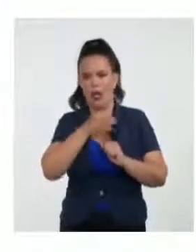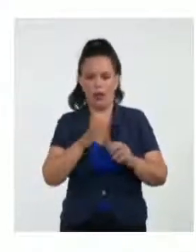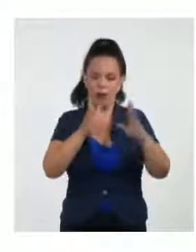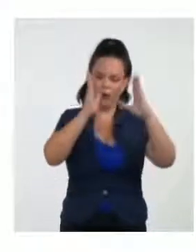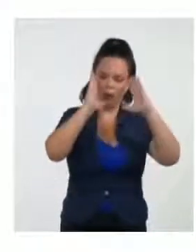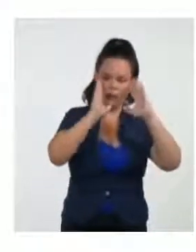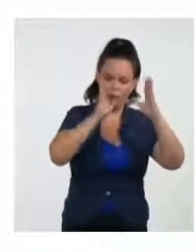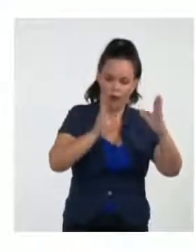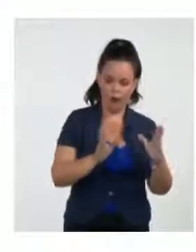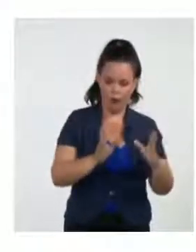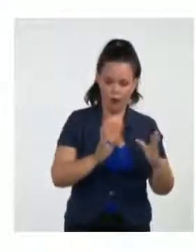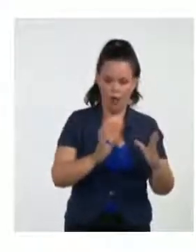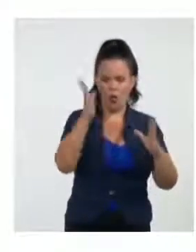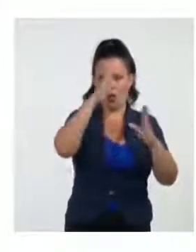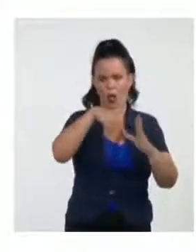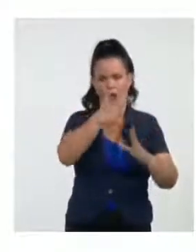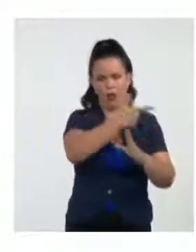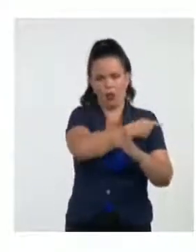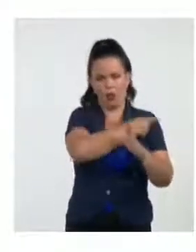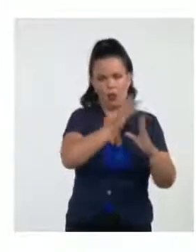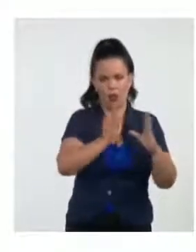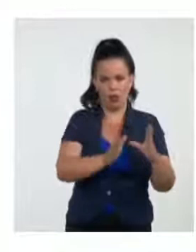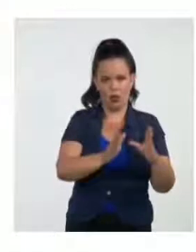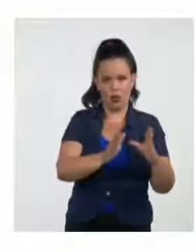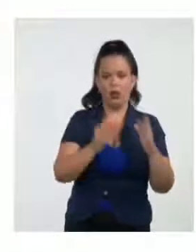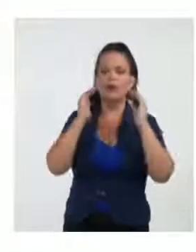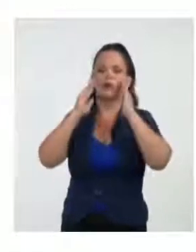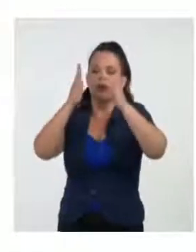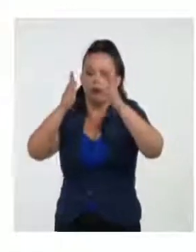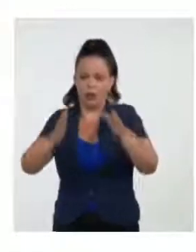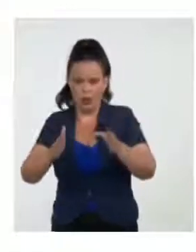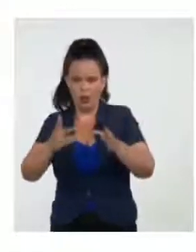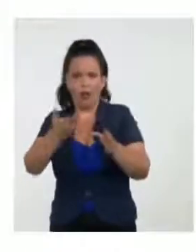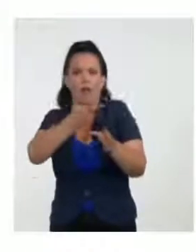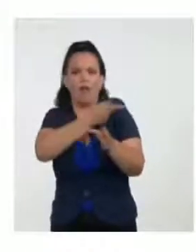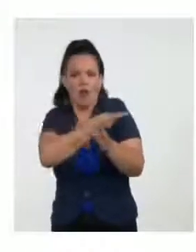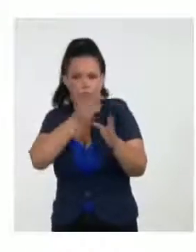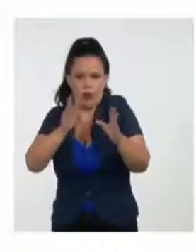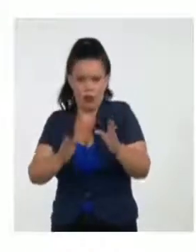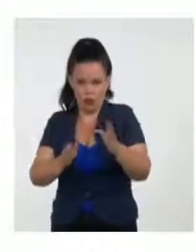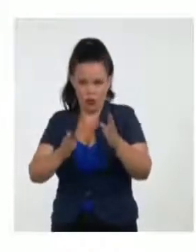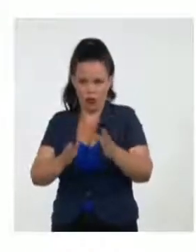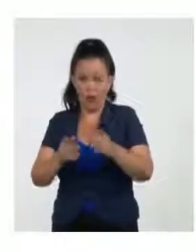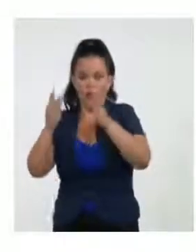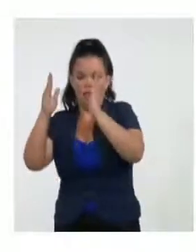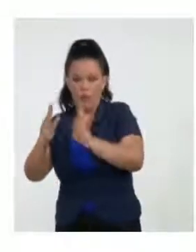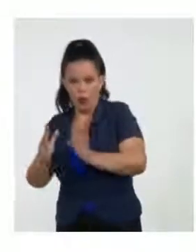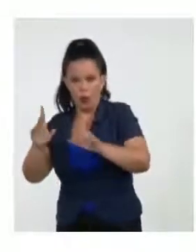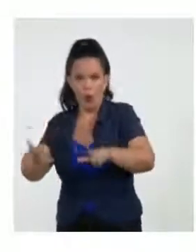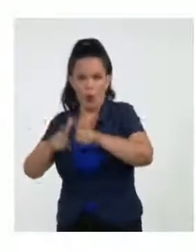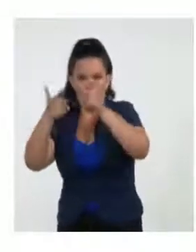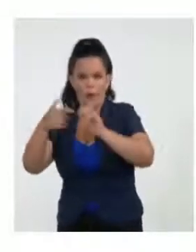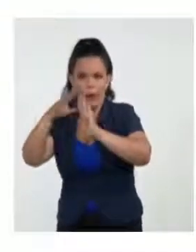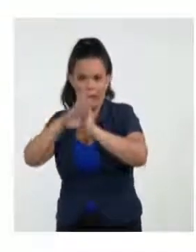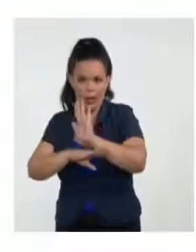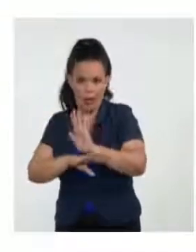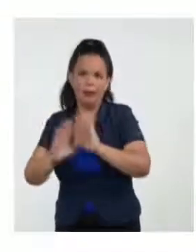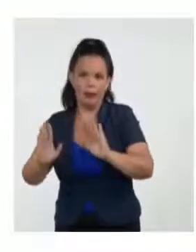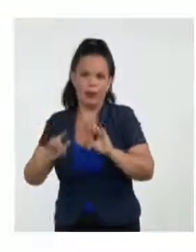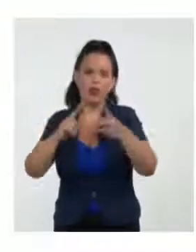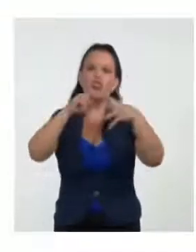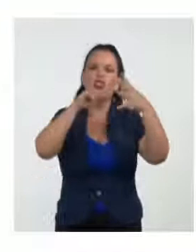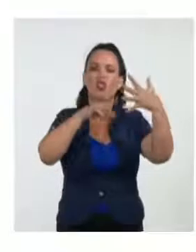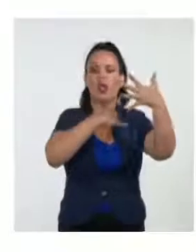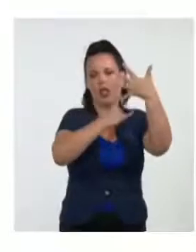escenarios. A ver, el tema de la eficacia también y se ha dicho reiteradamente, y bueno, en ese artículo que mencionaba hace un